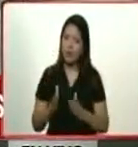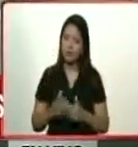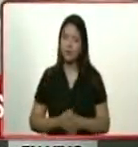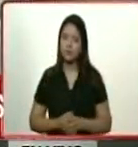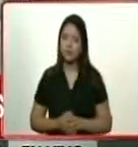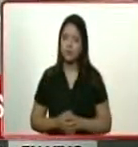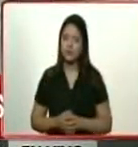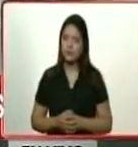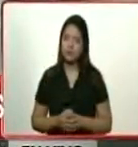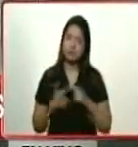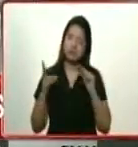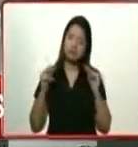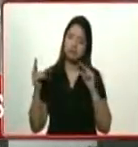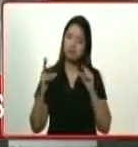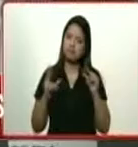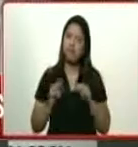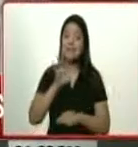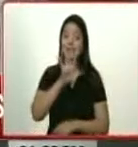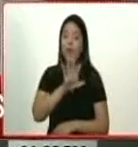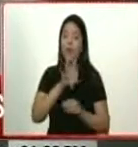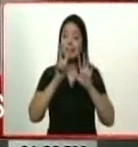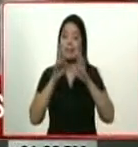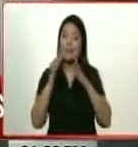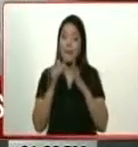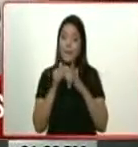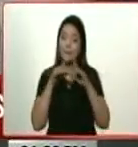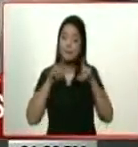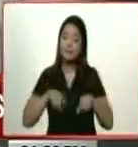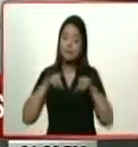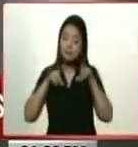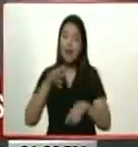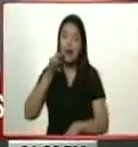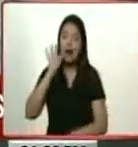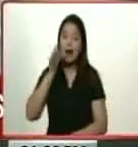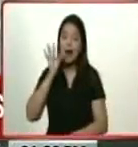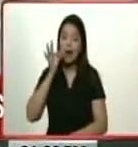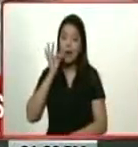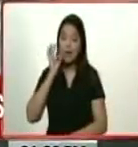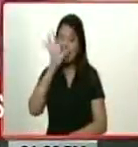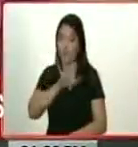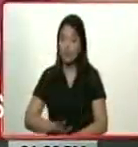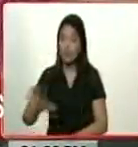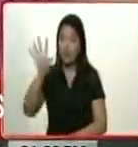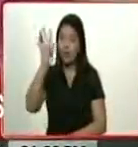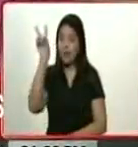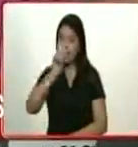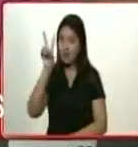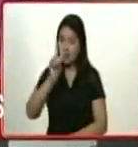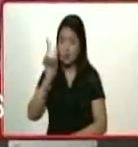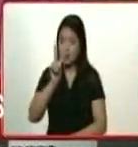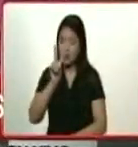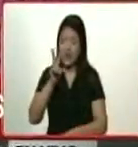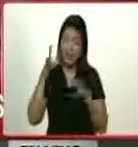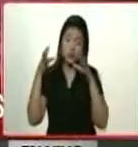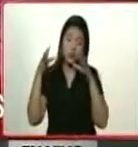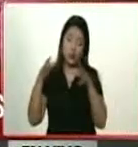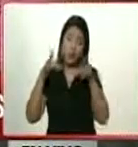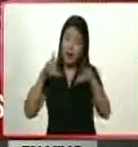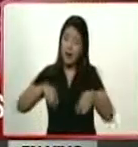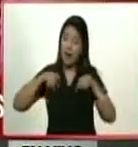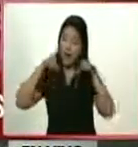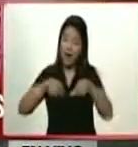definitivamente. Hoy queremos consolidar esta alianza productiva, pequeño productor en el estado. Veníamos